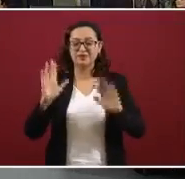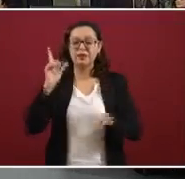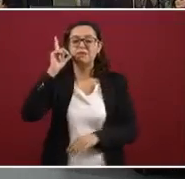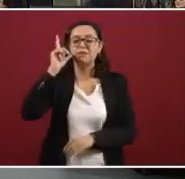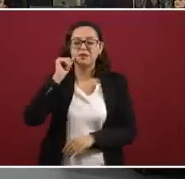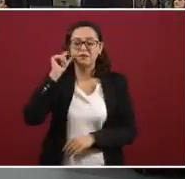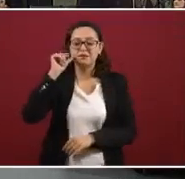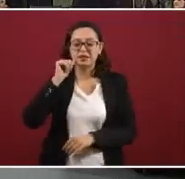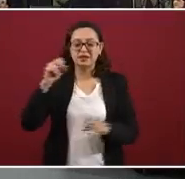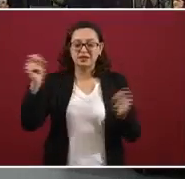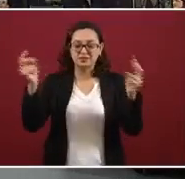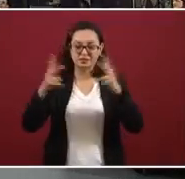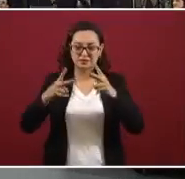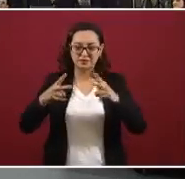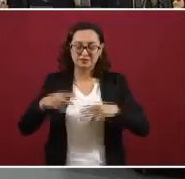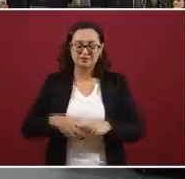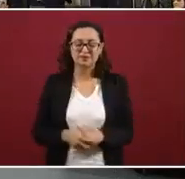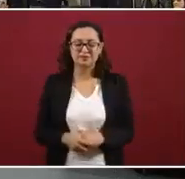Mañana.